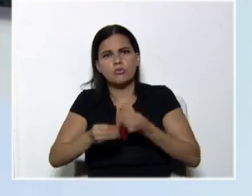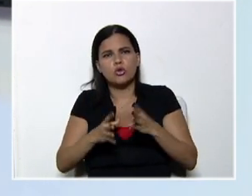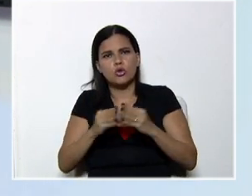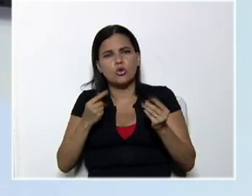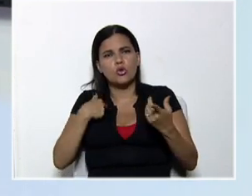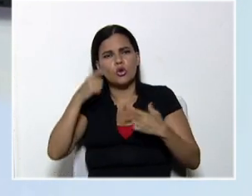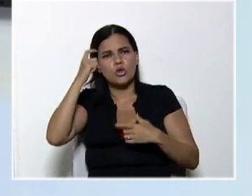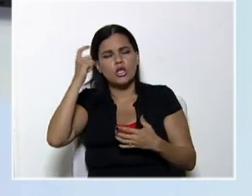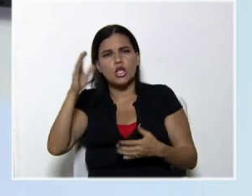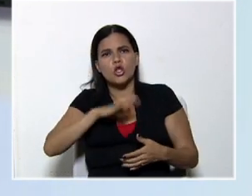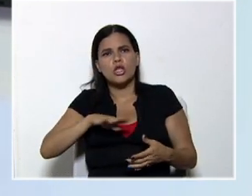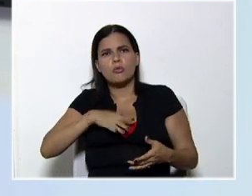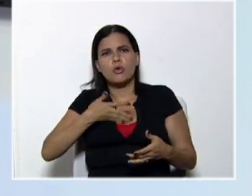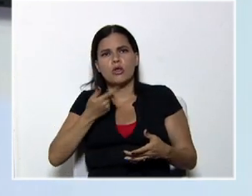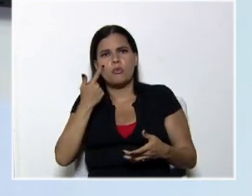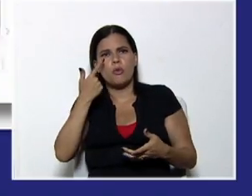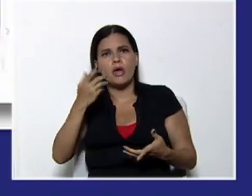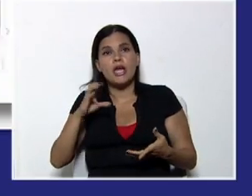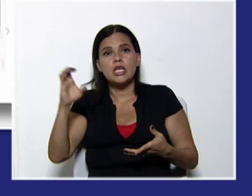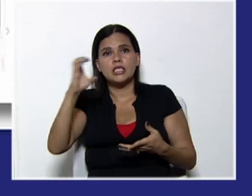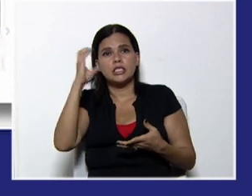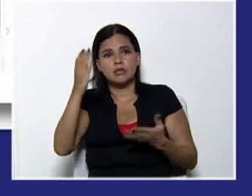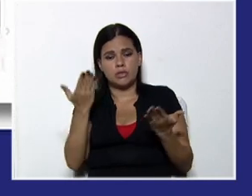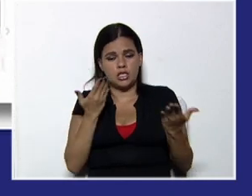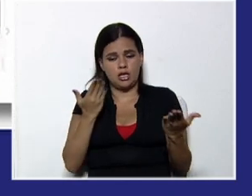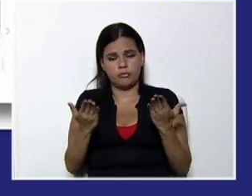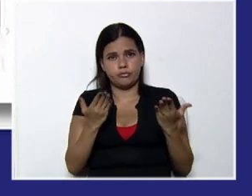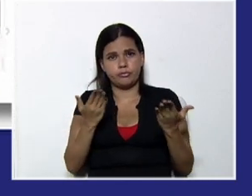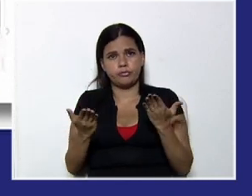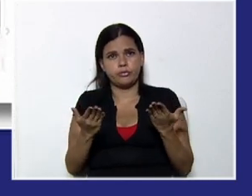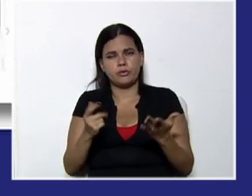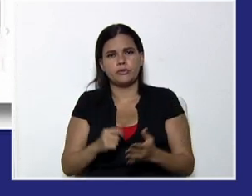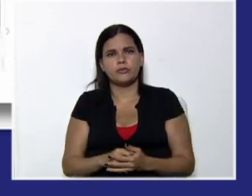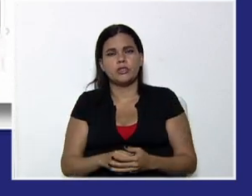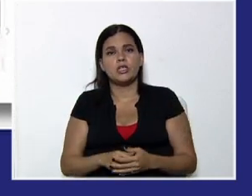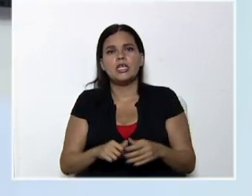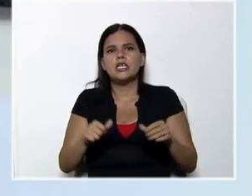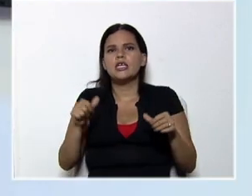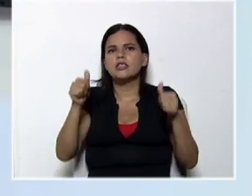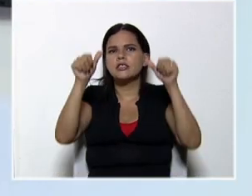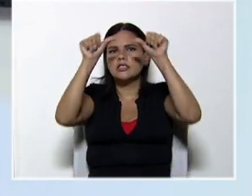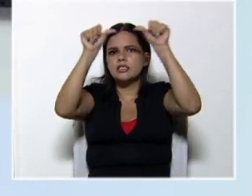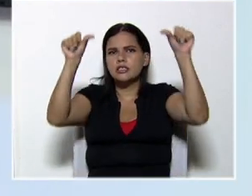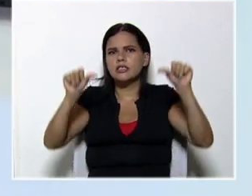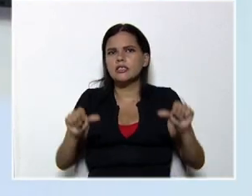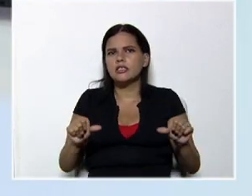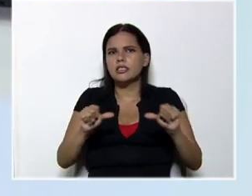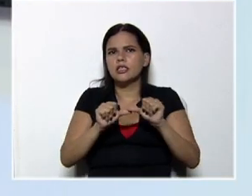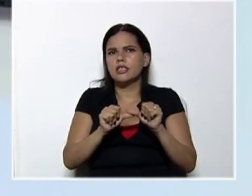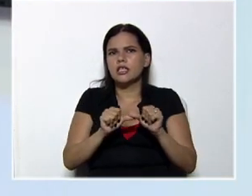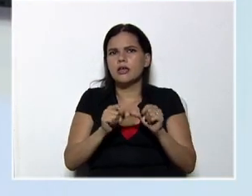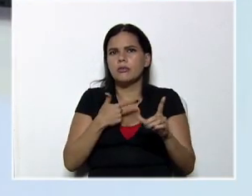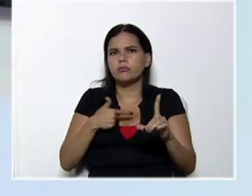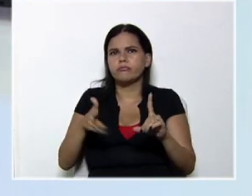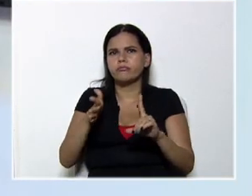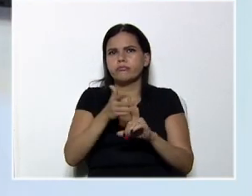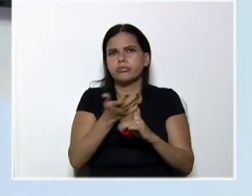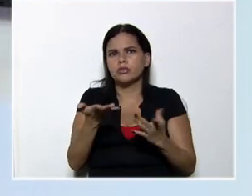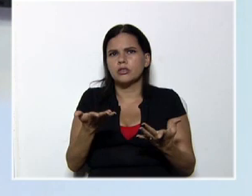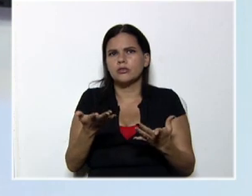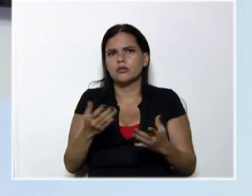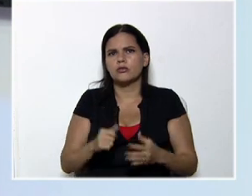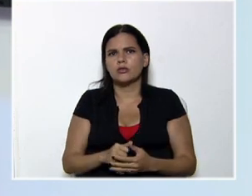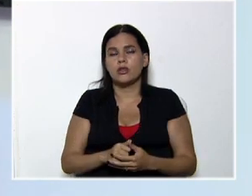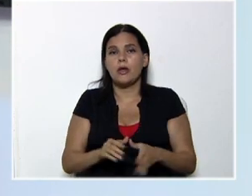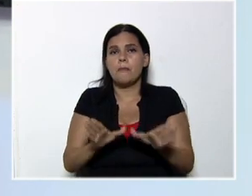observar simetría, congruencia y, por supuesto, el sistema de coordenadas claramente identificado.